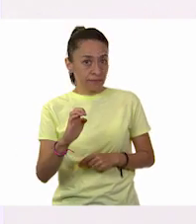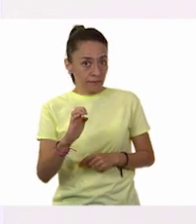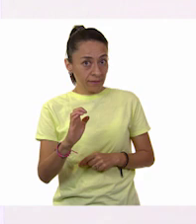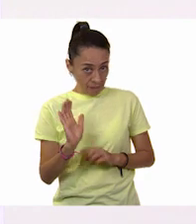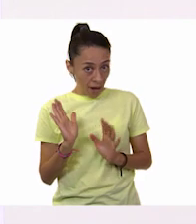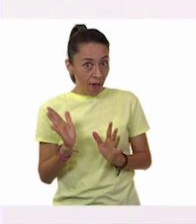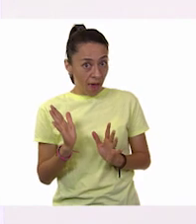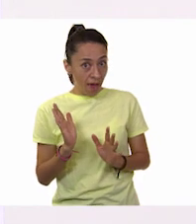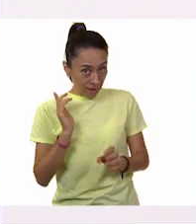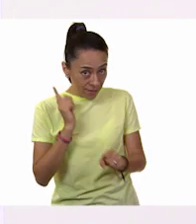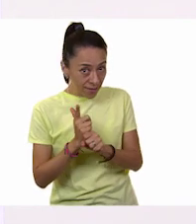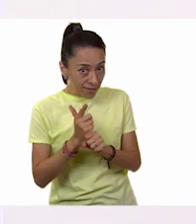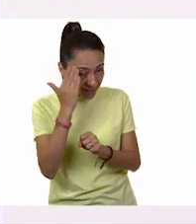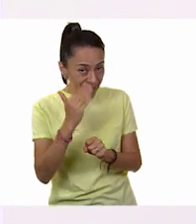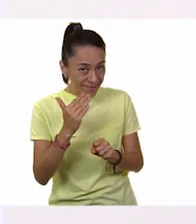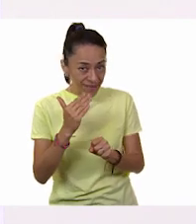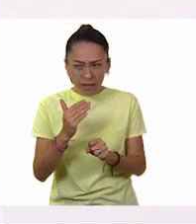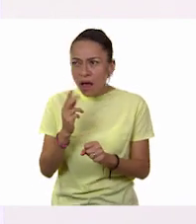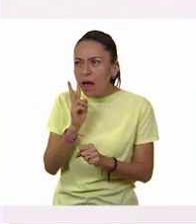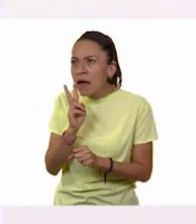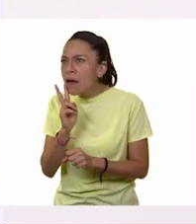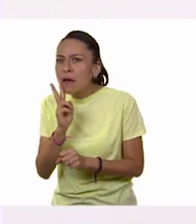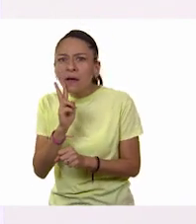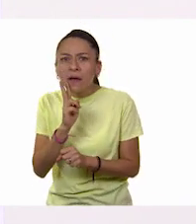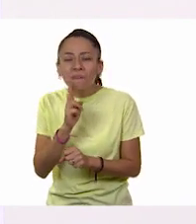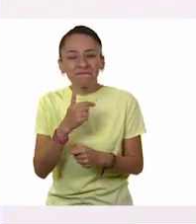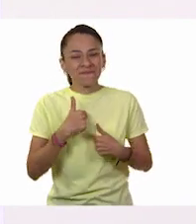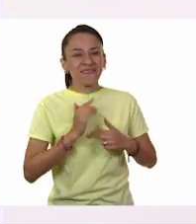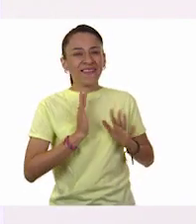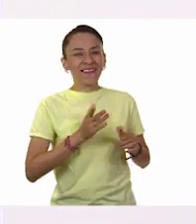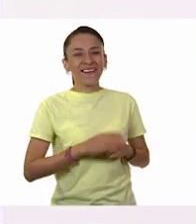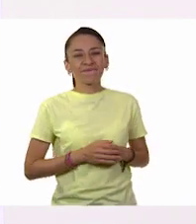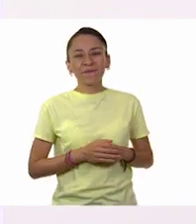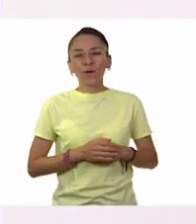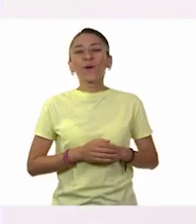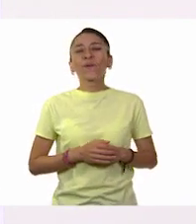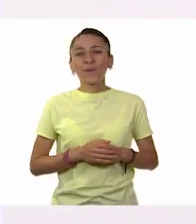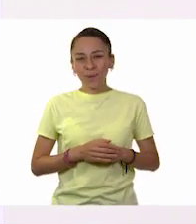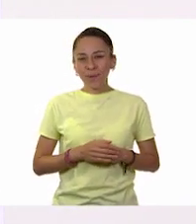tengo. Está en diagonal. Veamos. Ah,